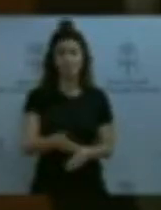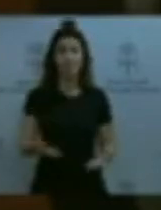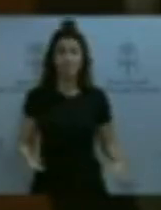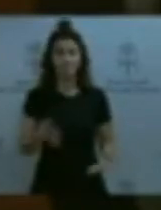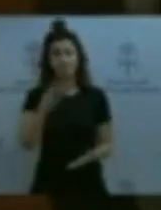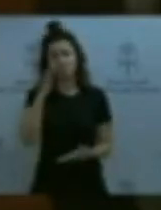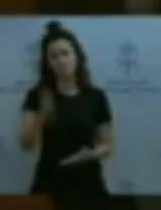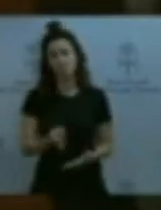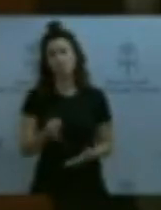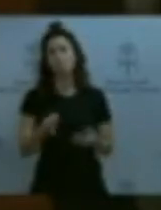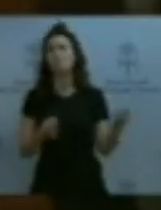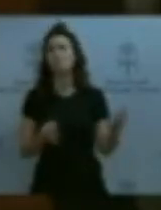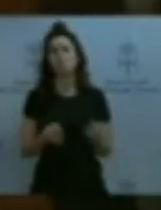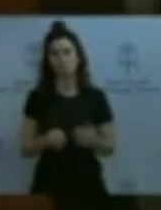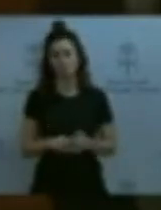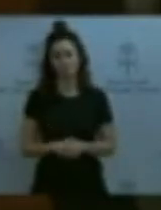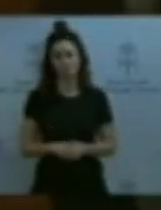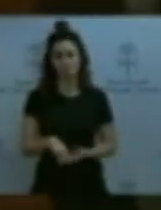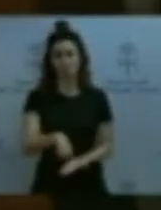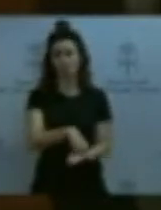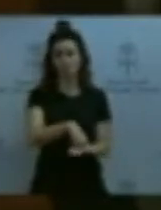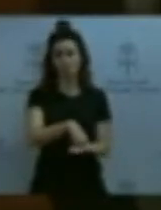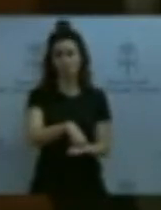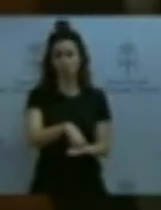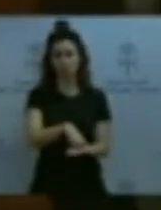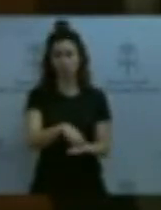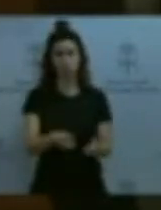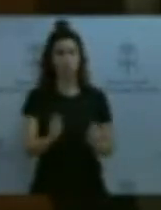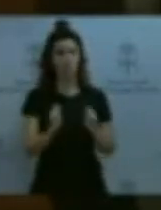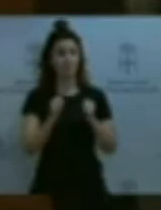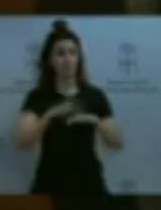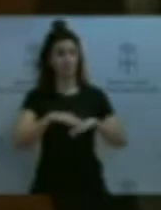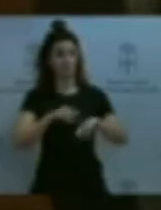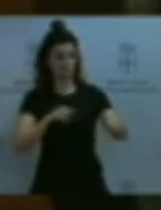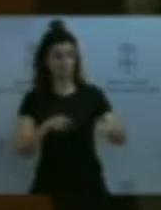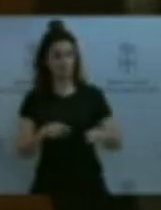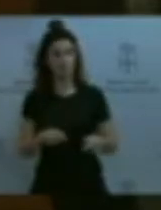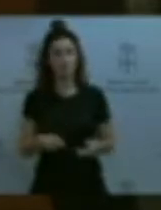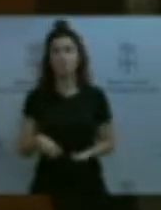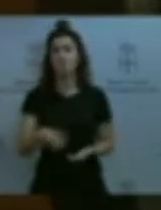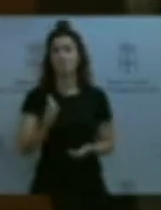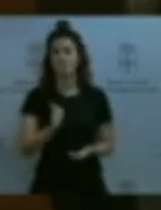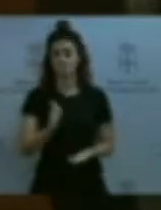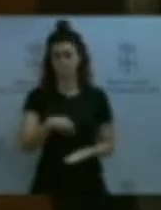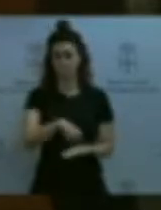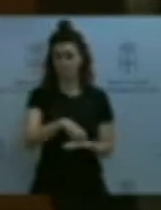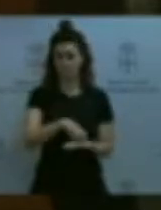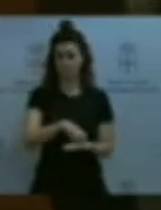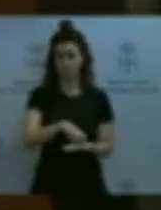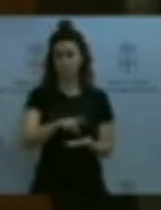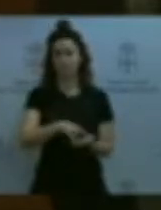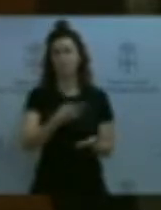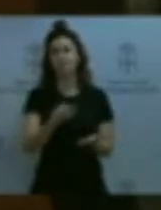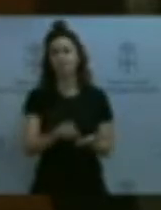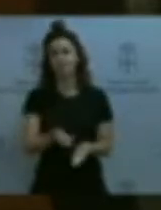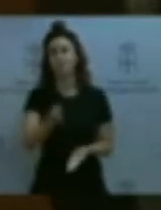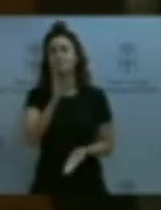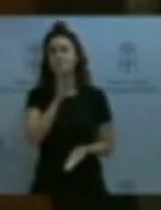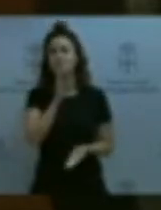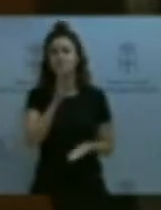la siembran ustedes y esa incertidumbre con este proyecto que en principio ya no tenía